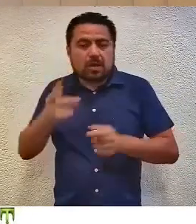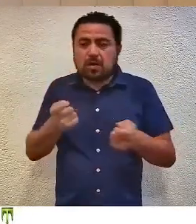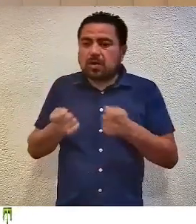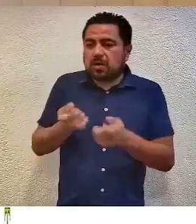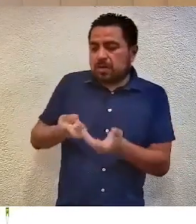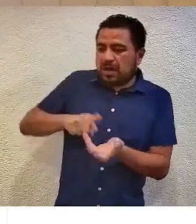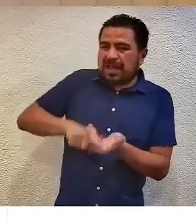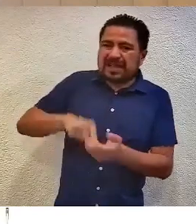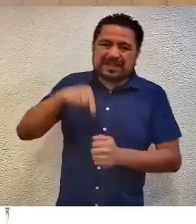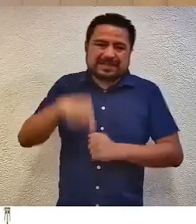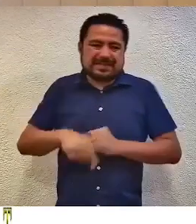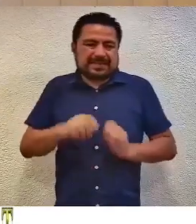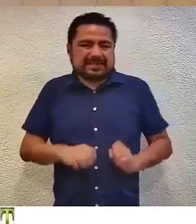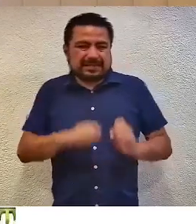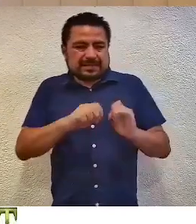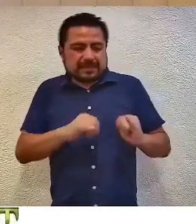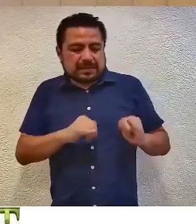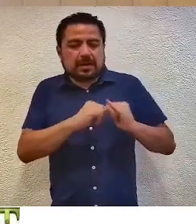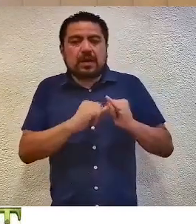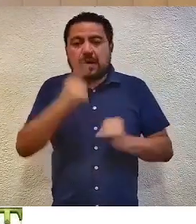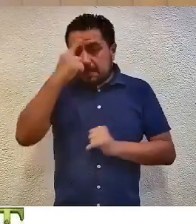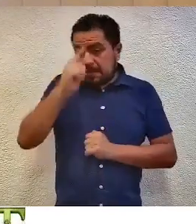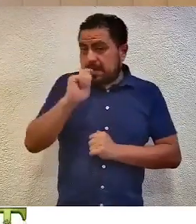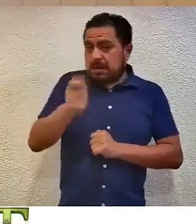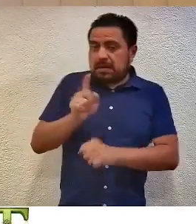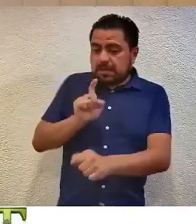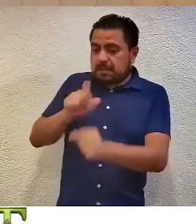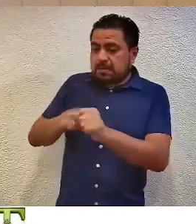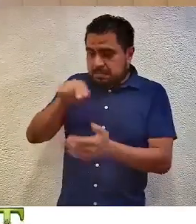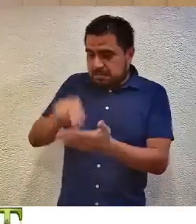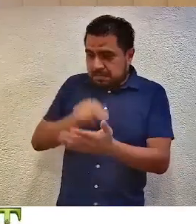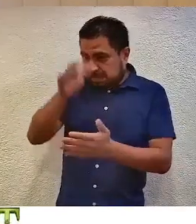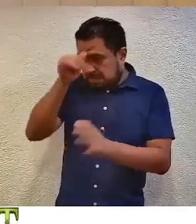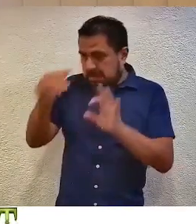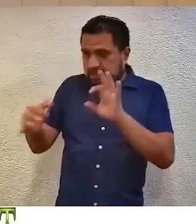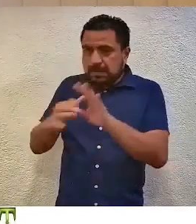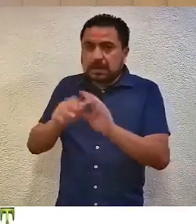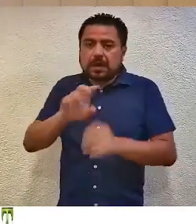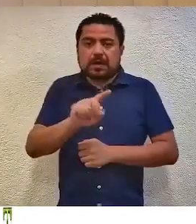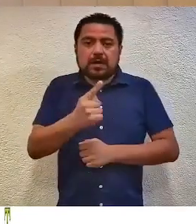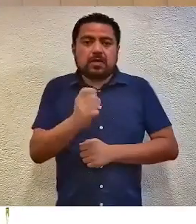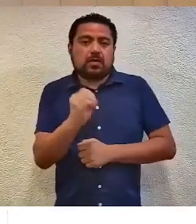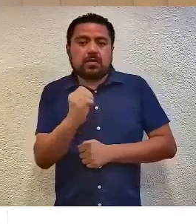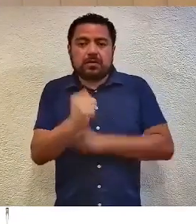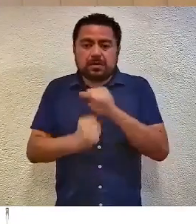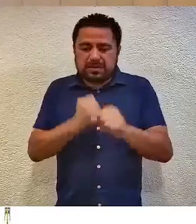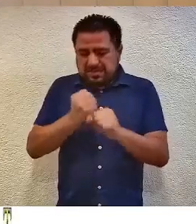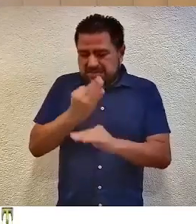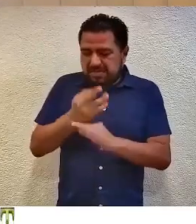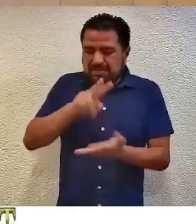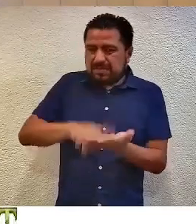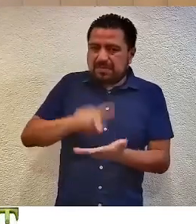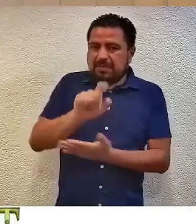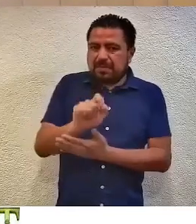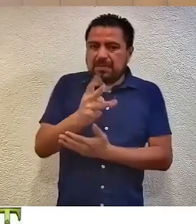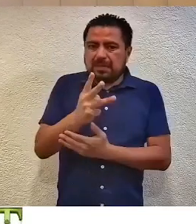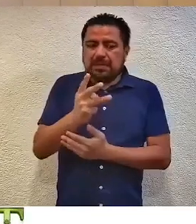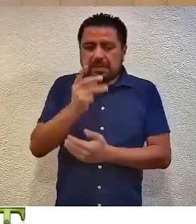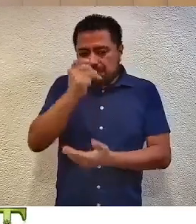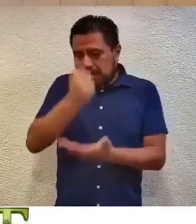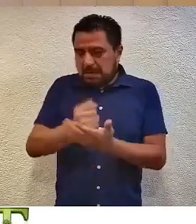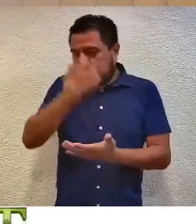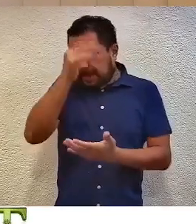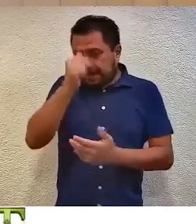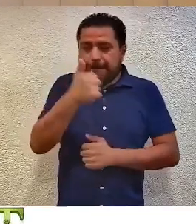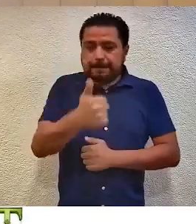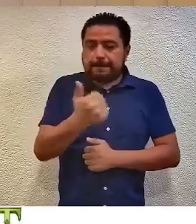interno de este Tribunal Electoral, para lo cual suscribieron el convenio con fecha 31 de octubre del presente año y fue ratificado el 6 de